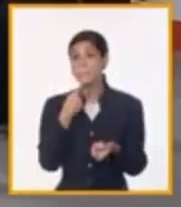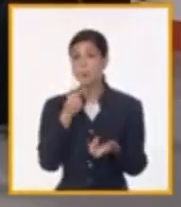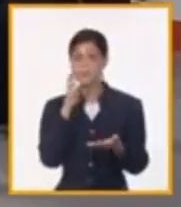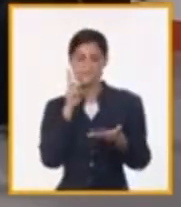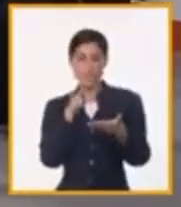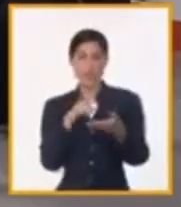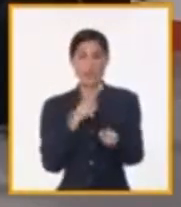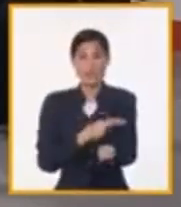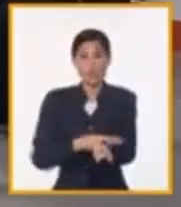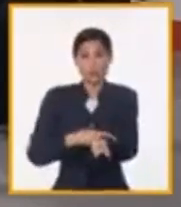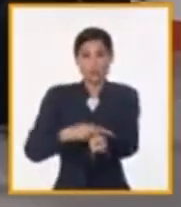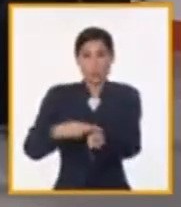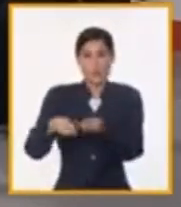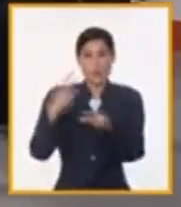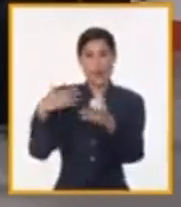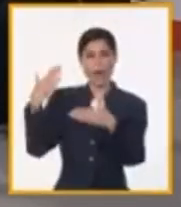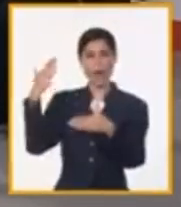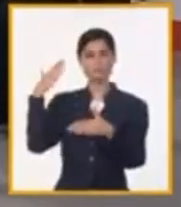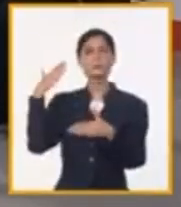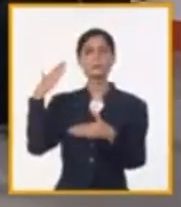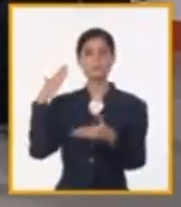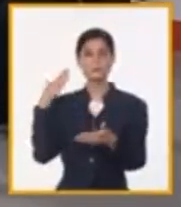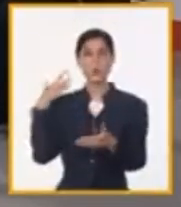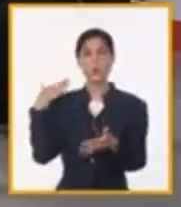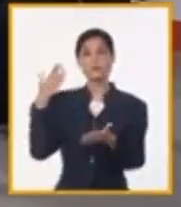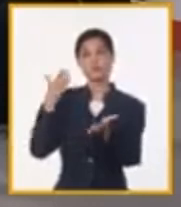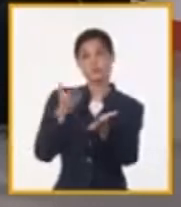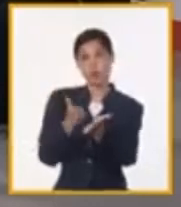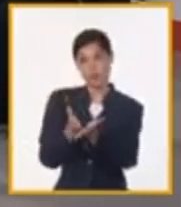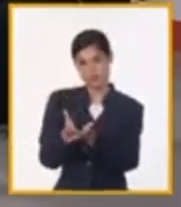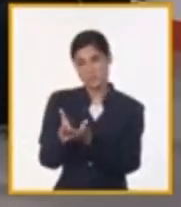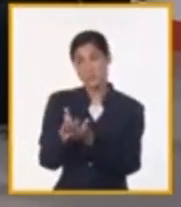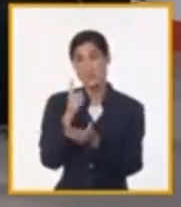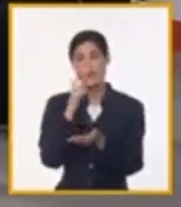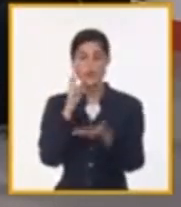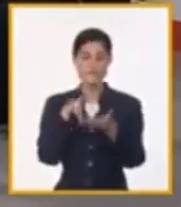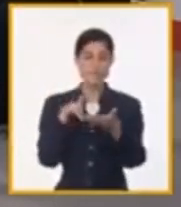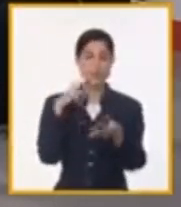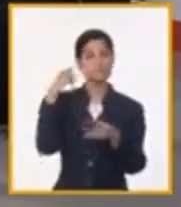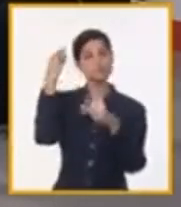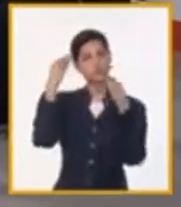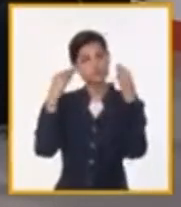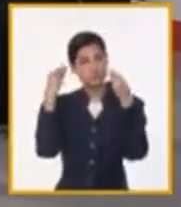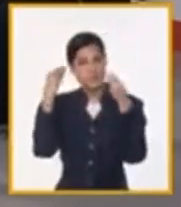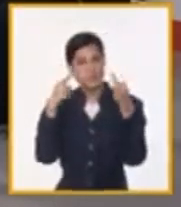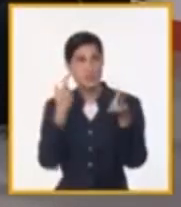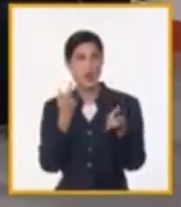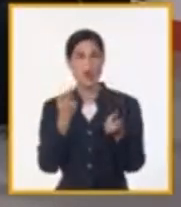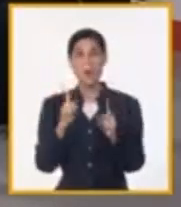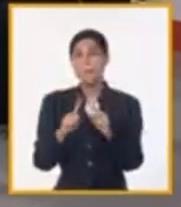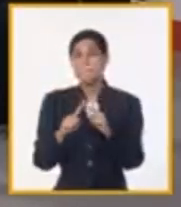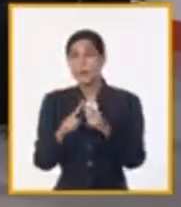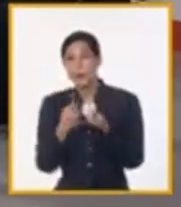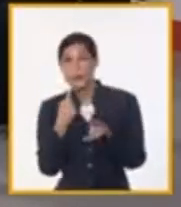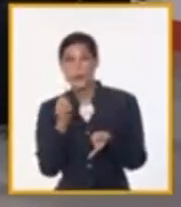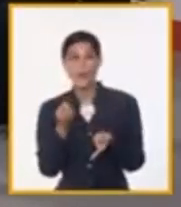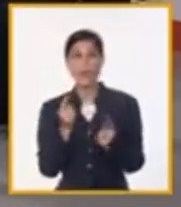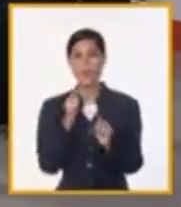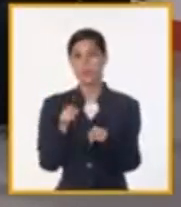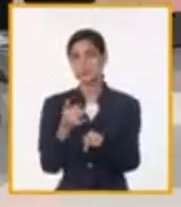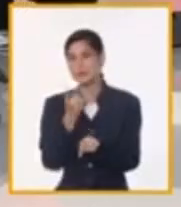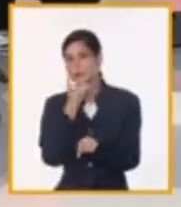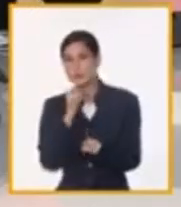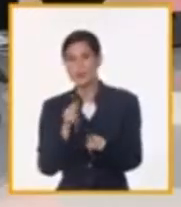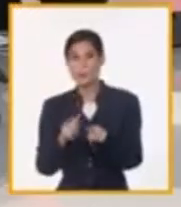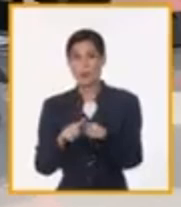reciente hay que quizás tocar algunos elementos de de de de Por qué se llegó aquí o sea es un hombre